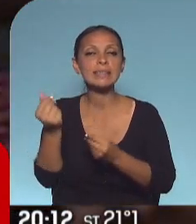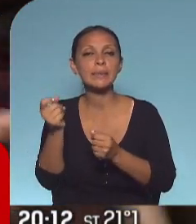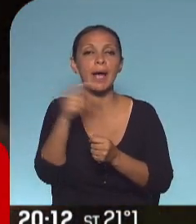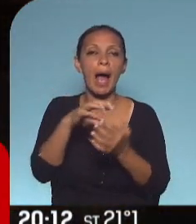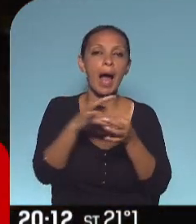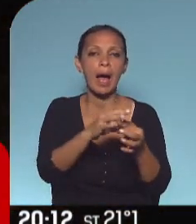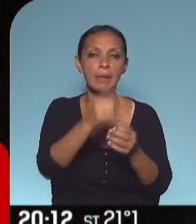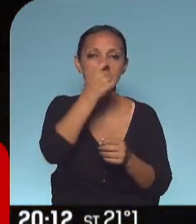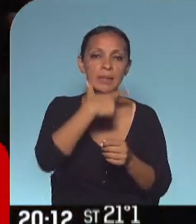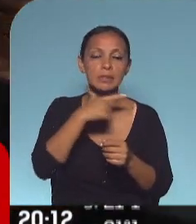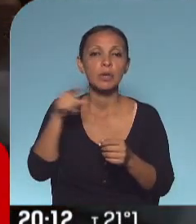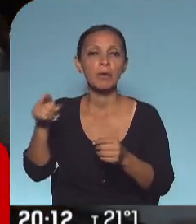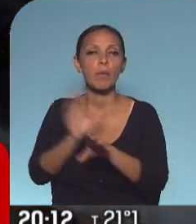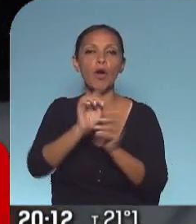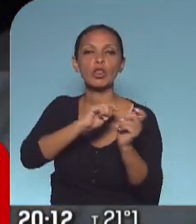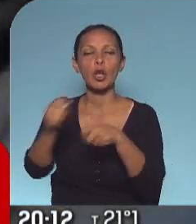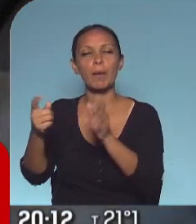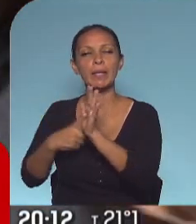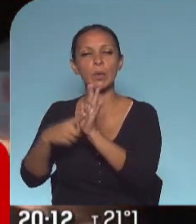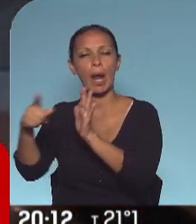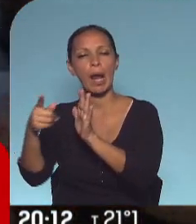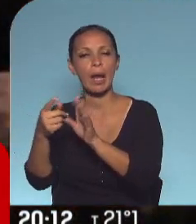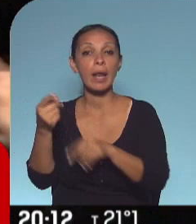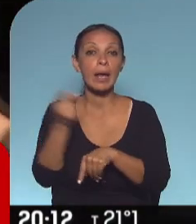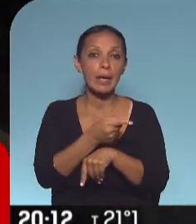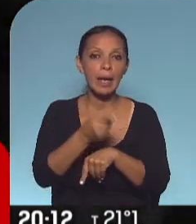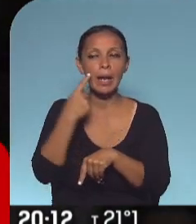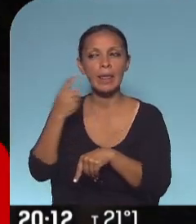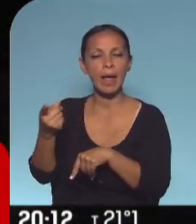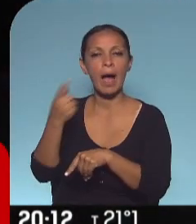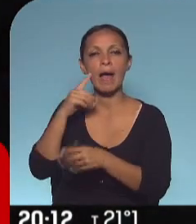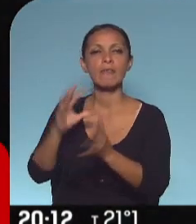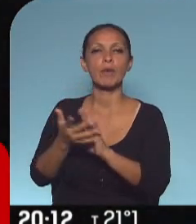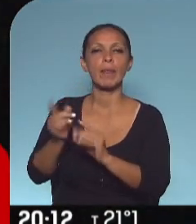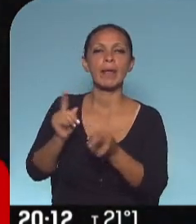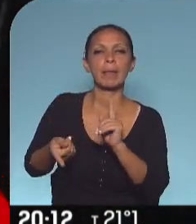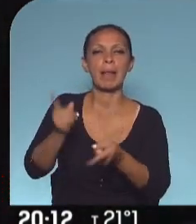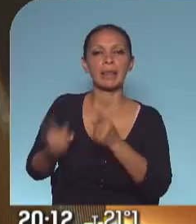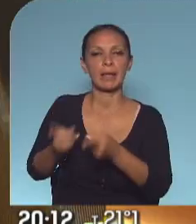y Mauricio encuentra en el management su garantía de ejecución.